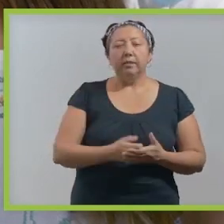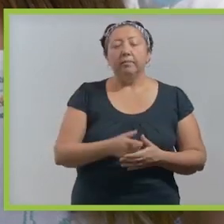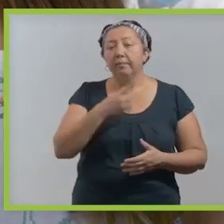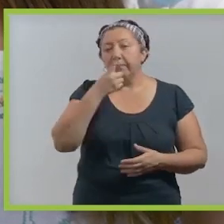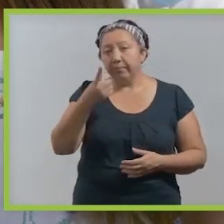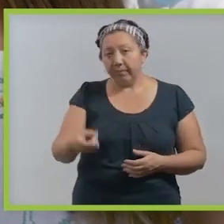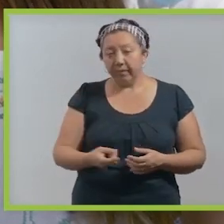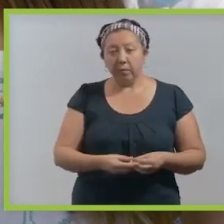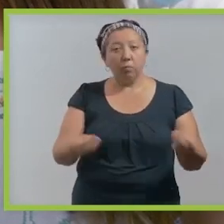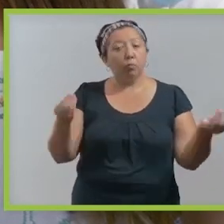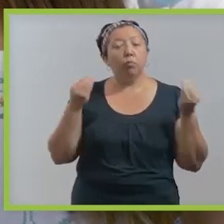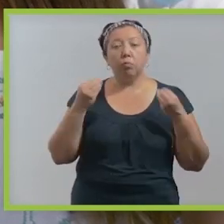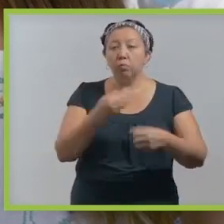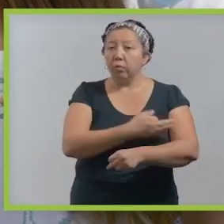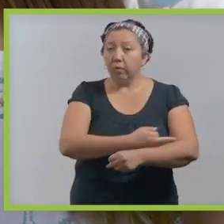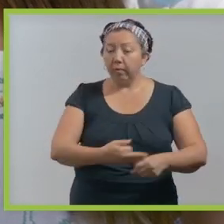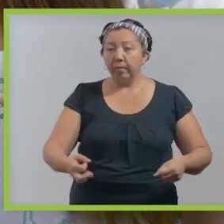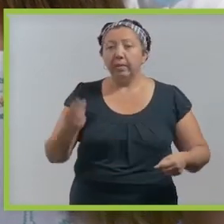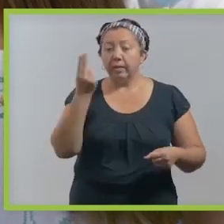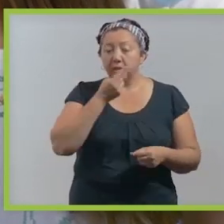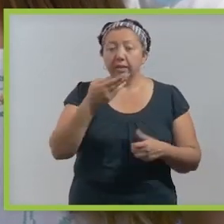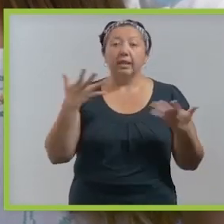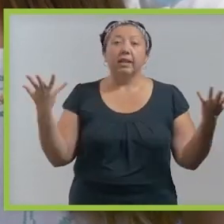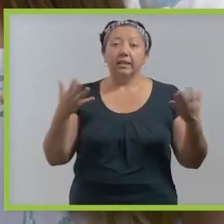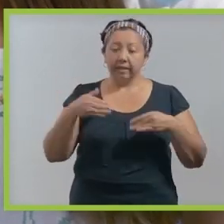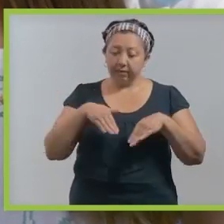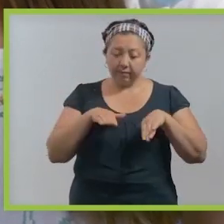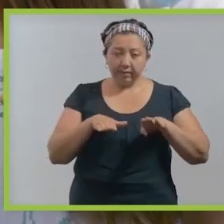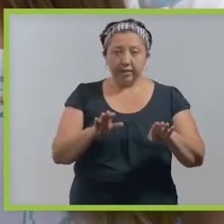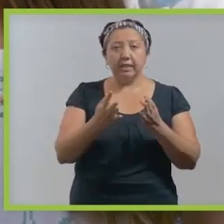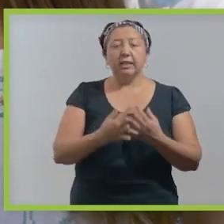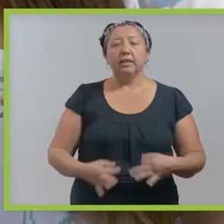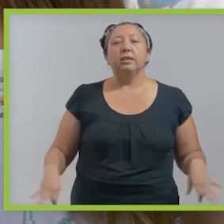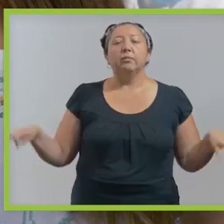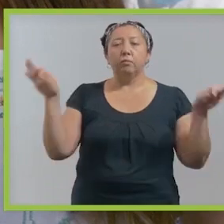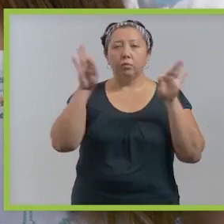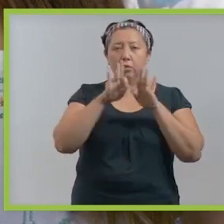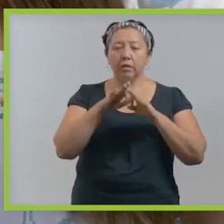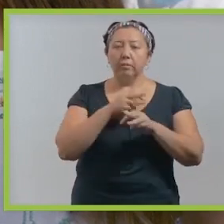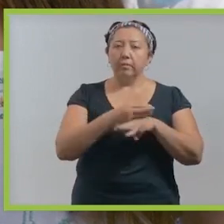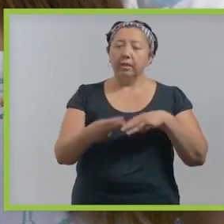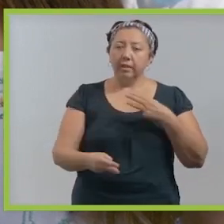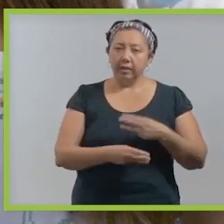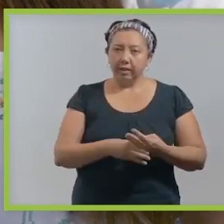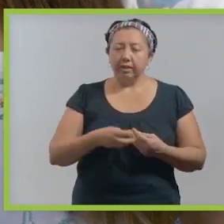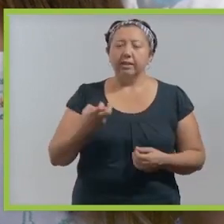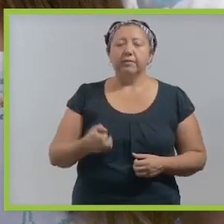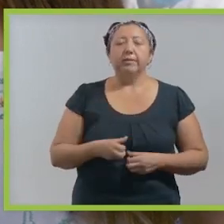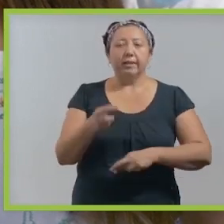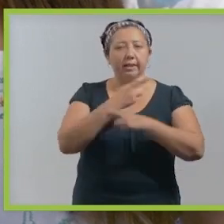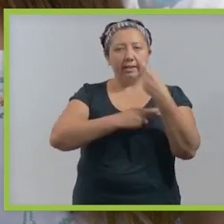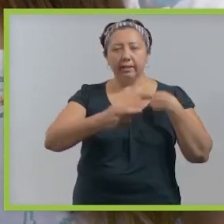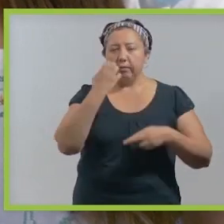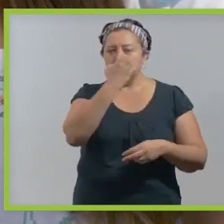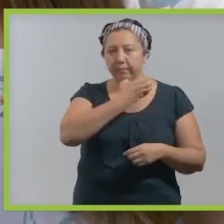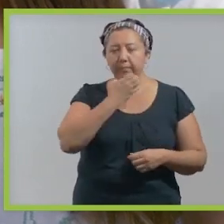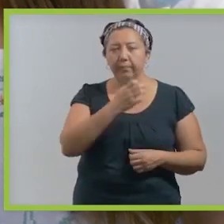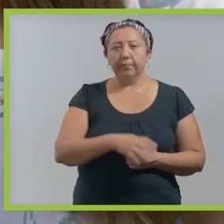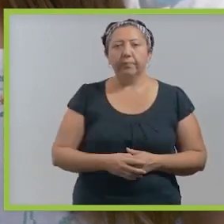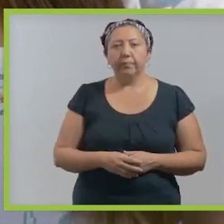sino también de miles de familias que fabrican estos importantes materiales necesarios para el regreso a